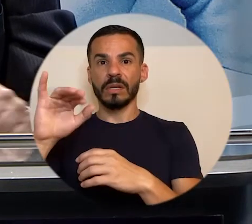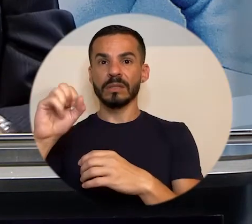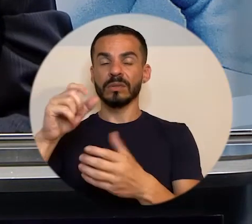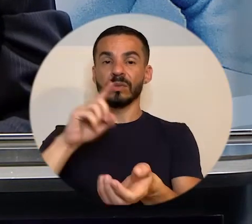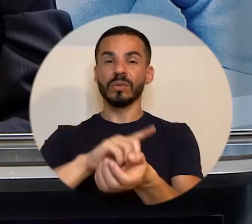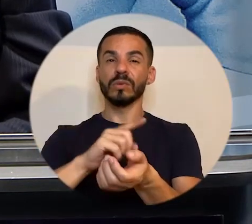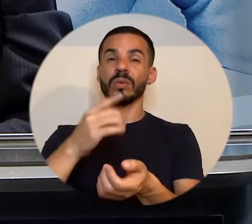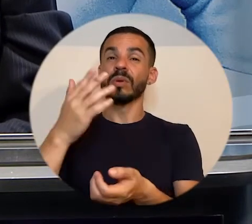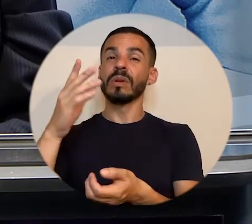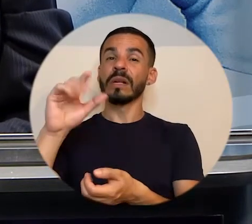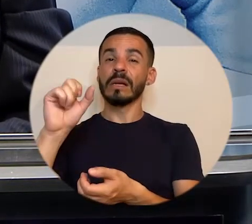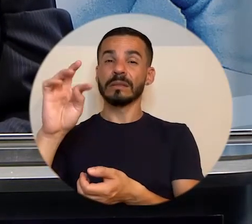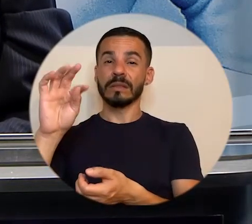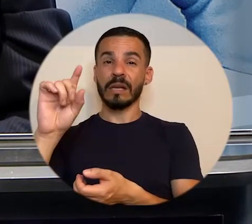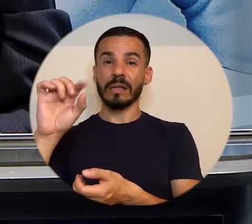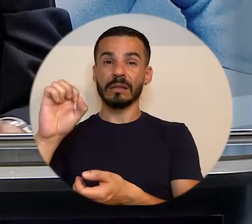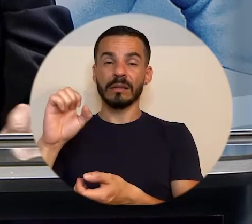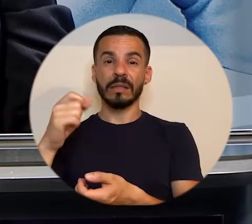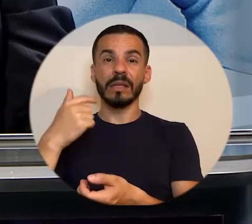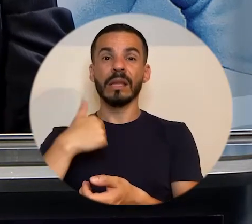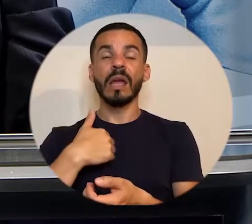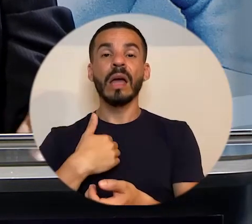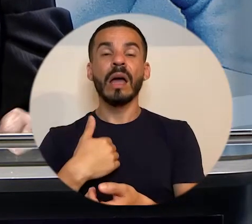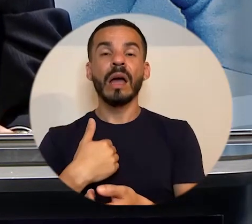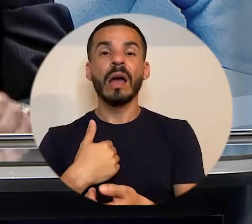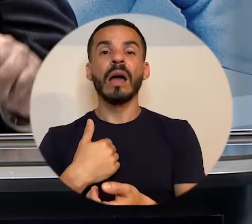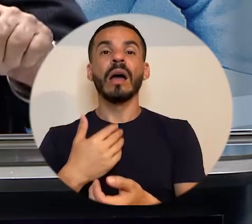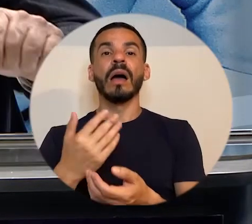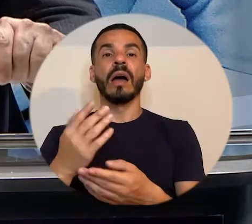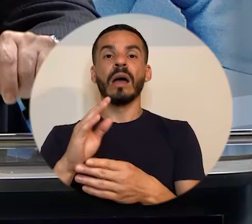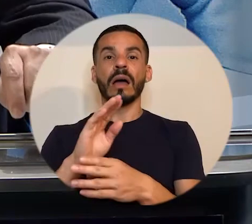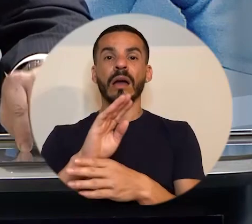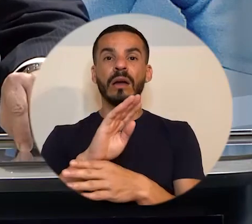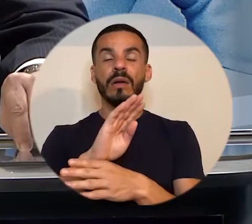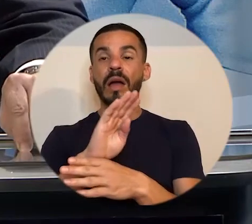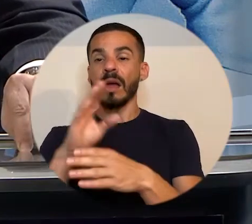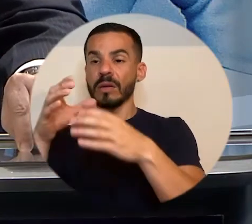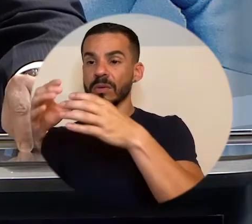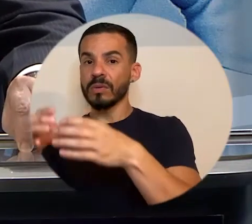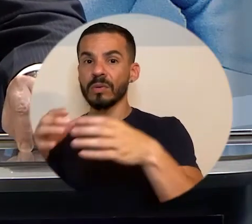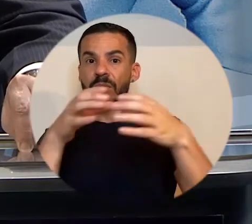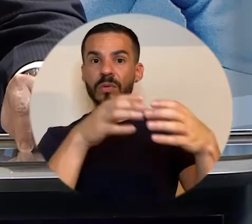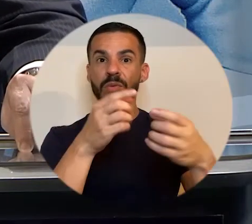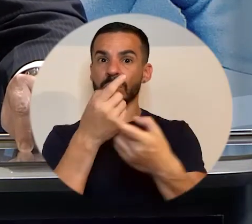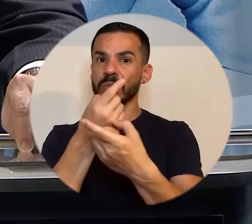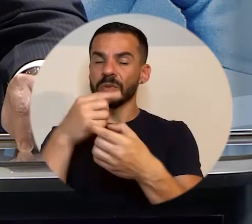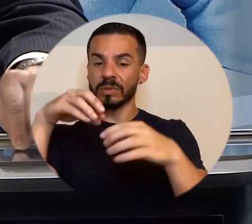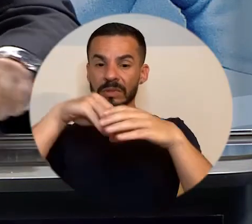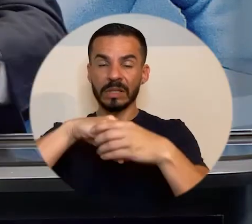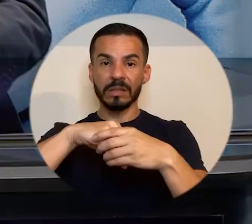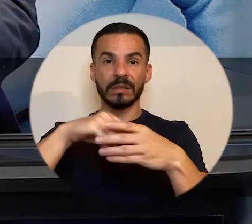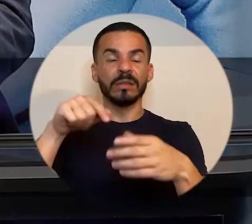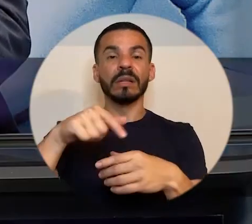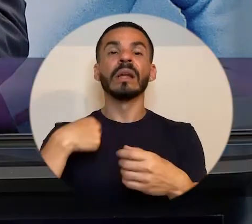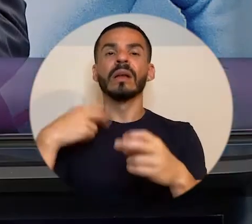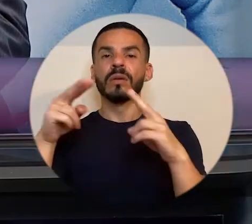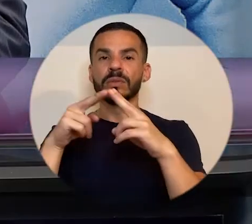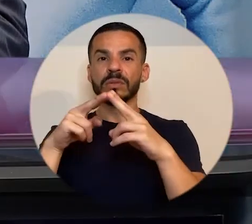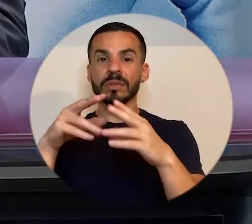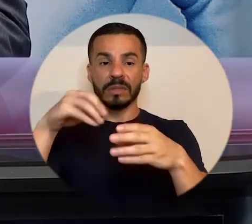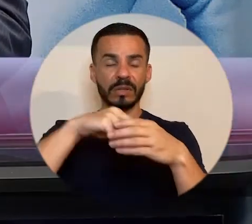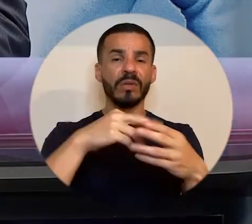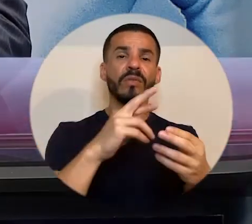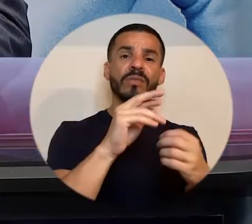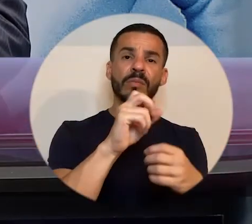doctor Cascante decía, hay bandos. Dentro de los demócratas hay bandos que hay que conocer en el Congreso. Y dentro